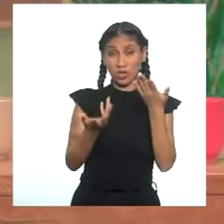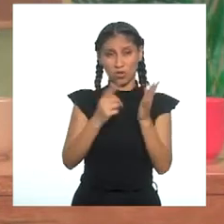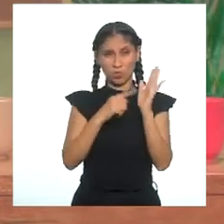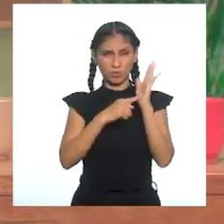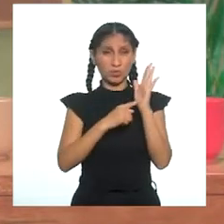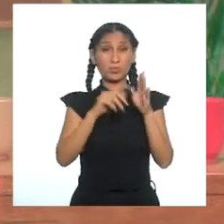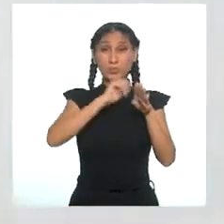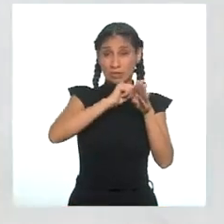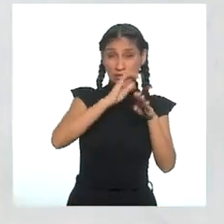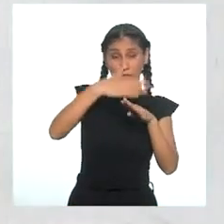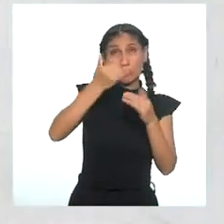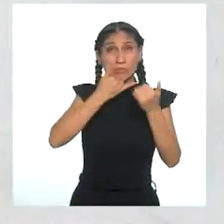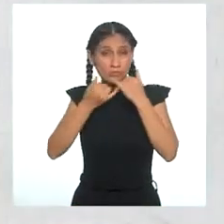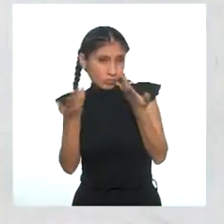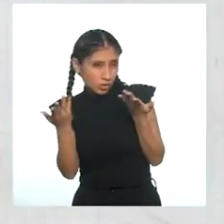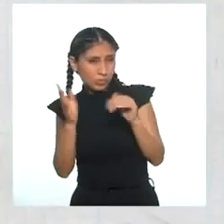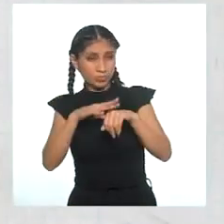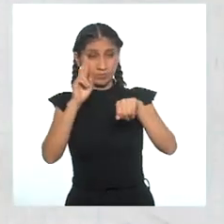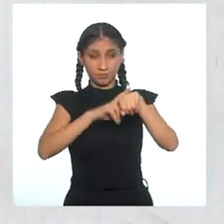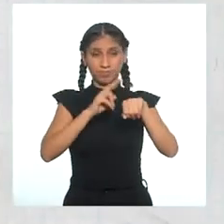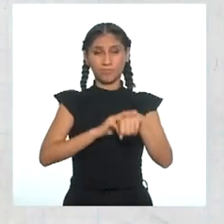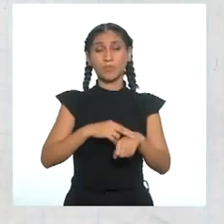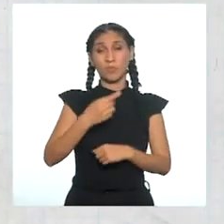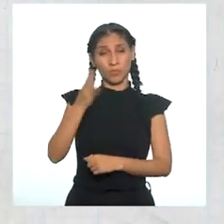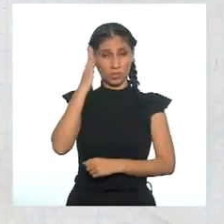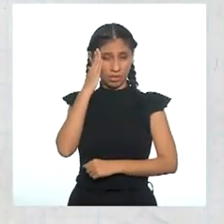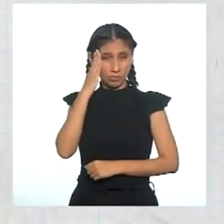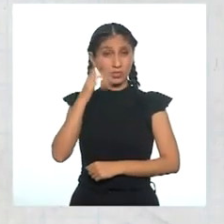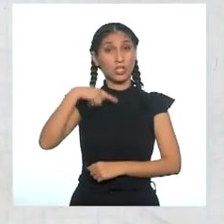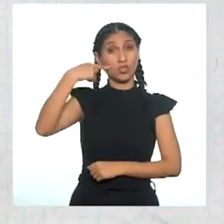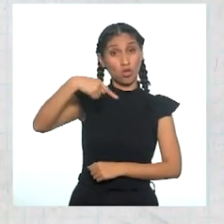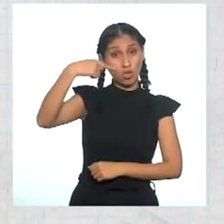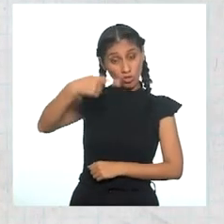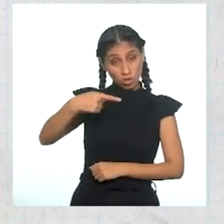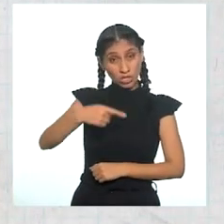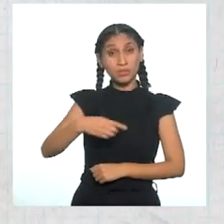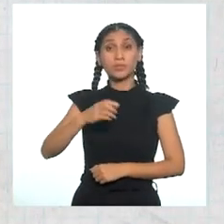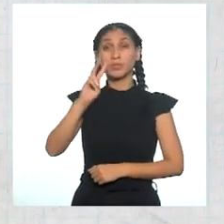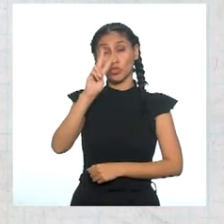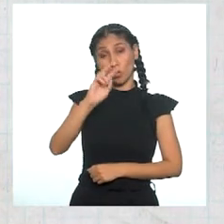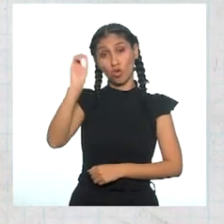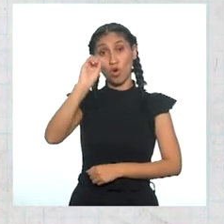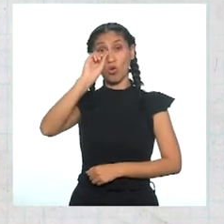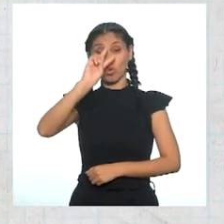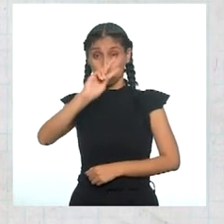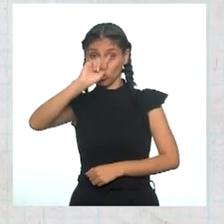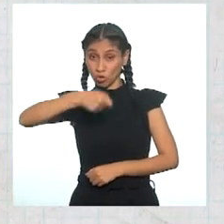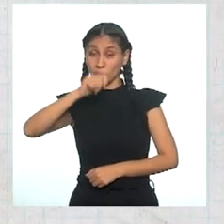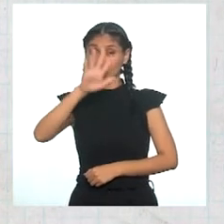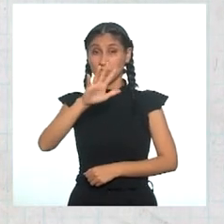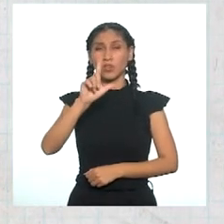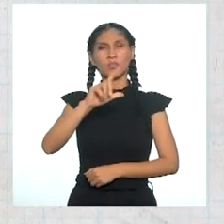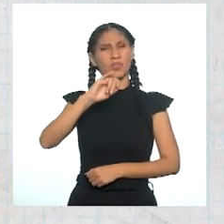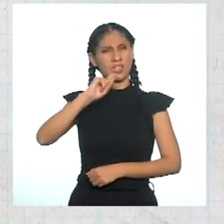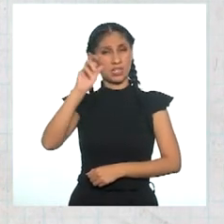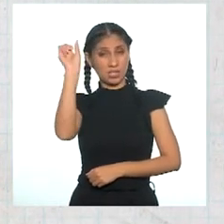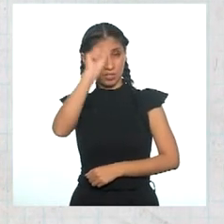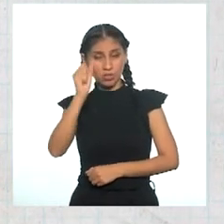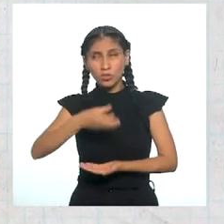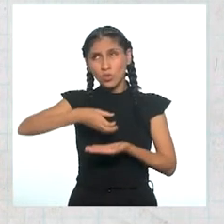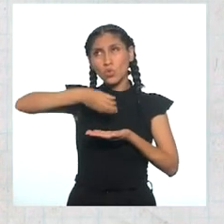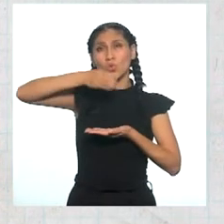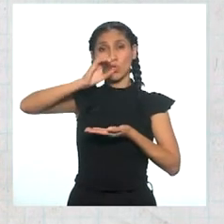ensayo y error. Sabemos que diariamente debemos consumir entre 2 y 2,5 litros de agua. Veamos,